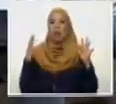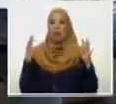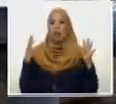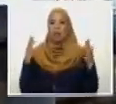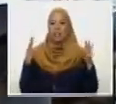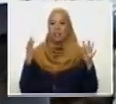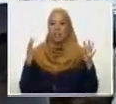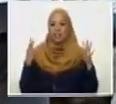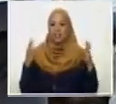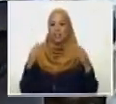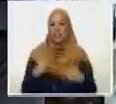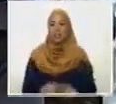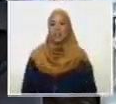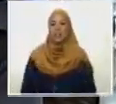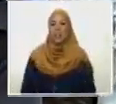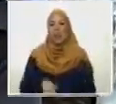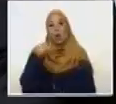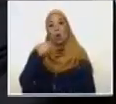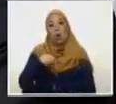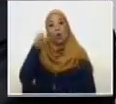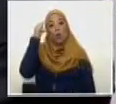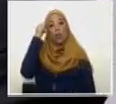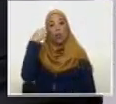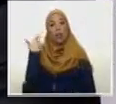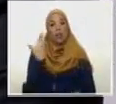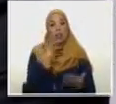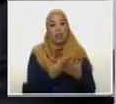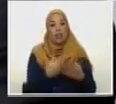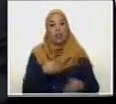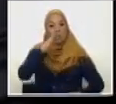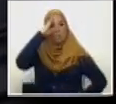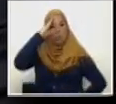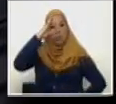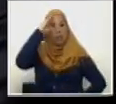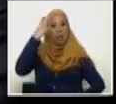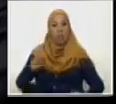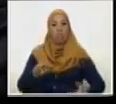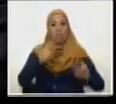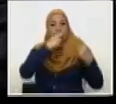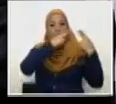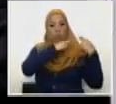Un día como hoy estaba recibiendo su daga de cadete.